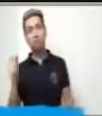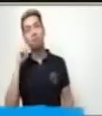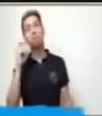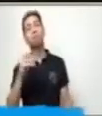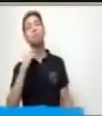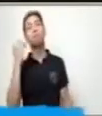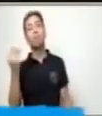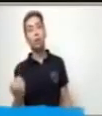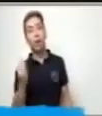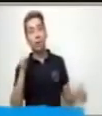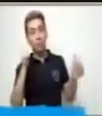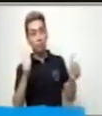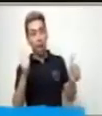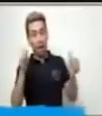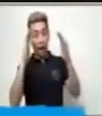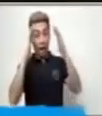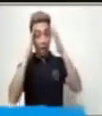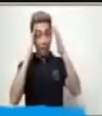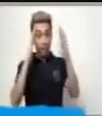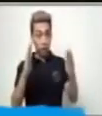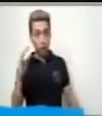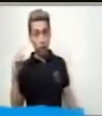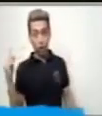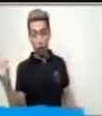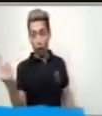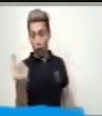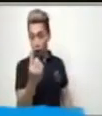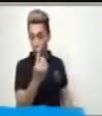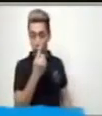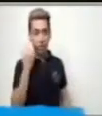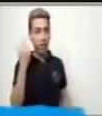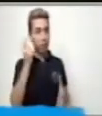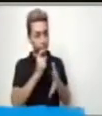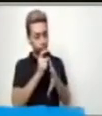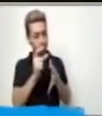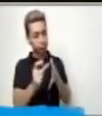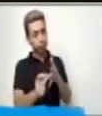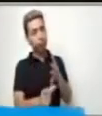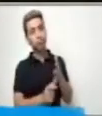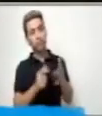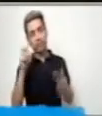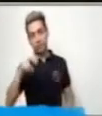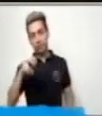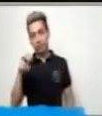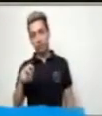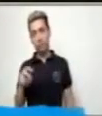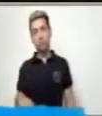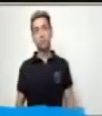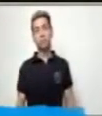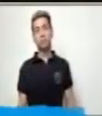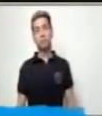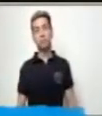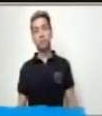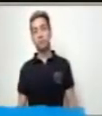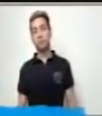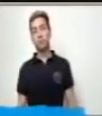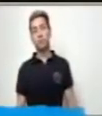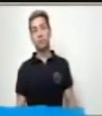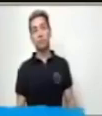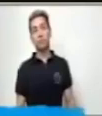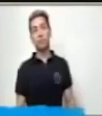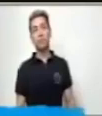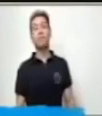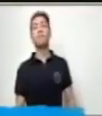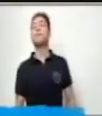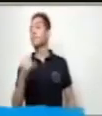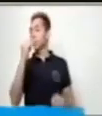prestado atención a todas las características que necesitamos. Ahora, me gusta jugar